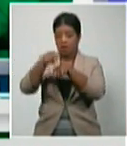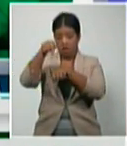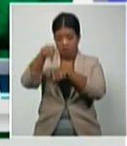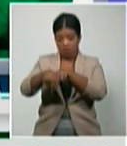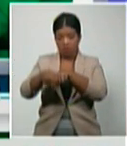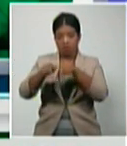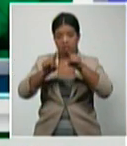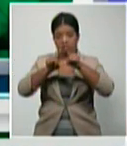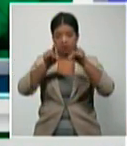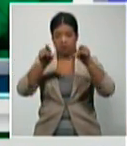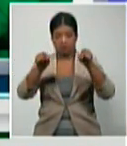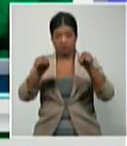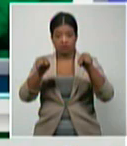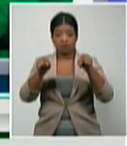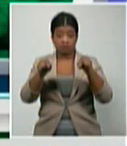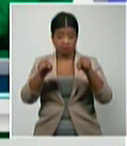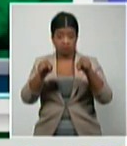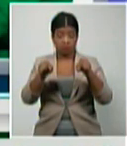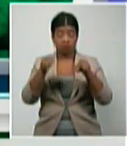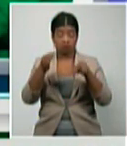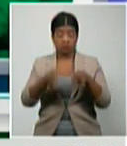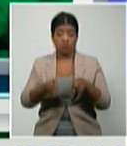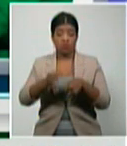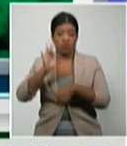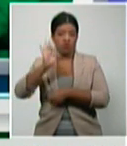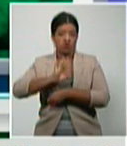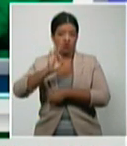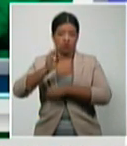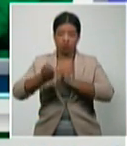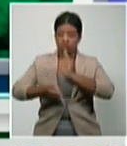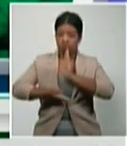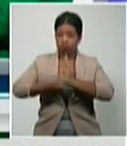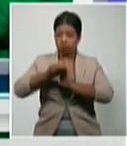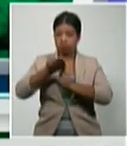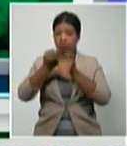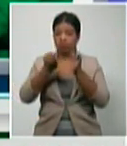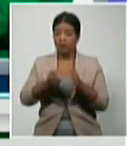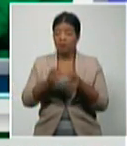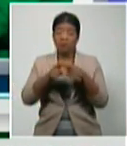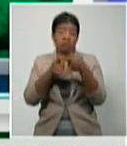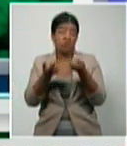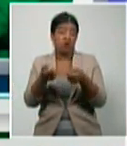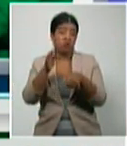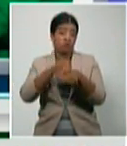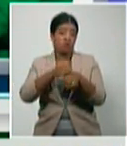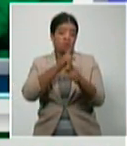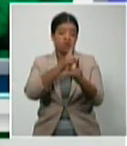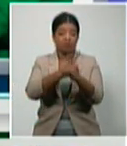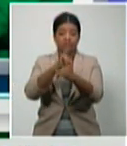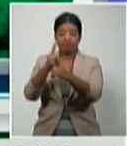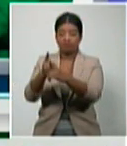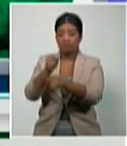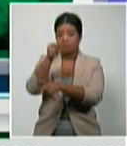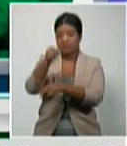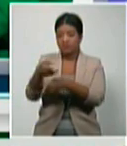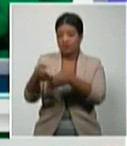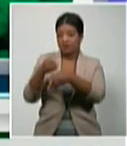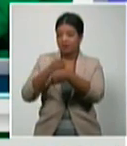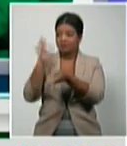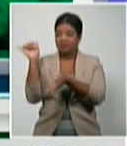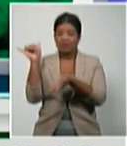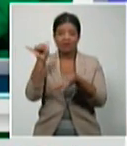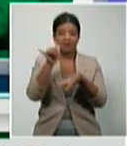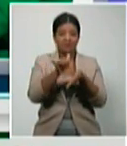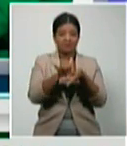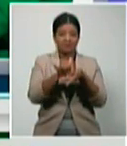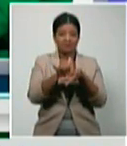decir que un % elevado son como consecuencia de contacto con personas que han venido del exterior o